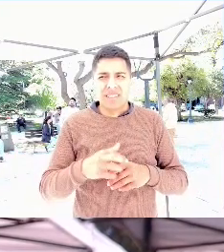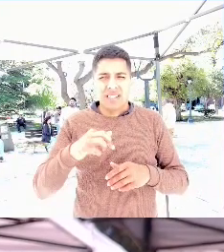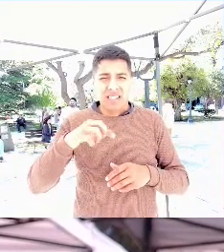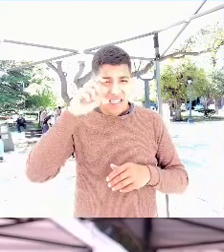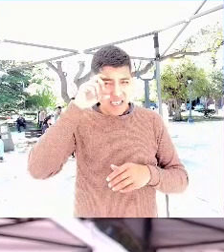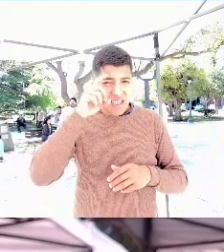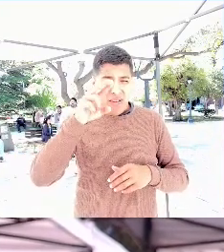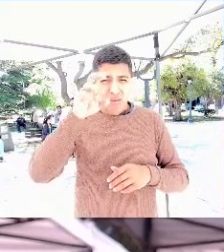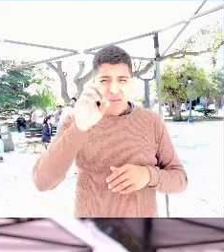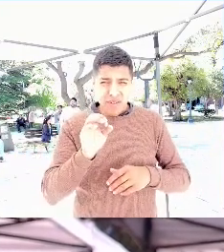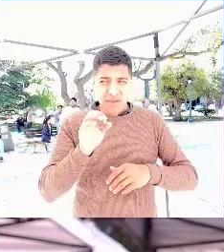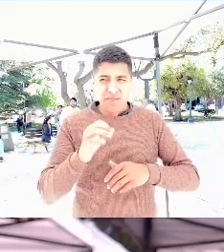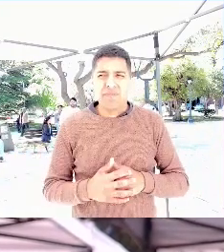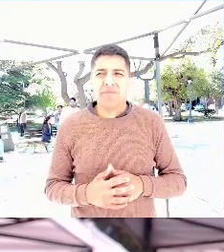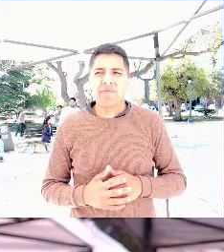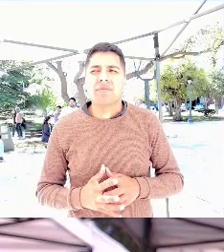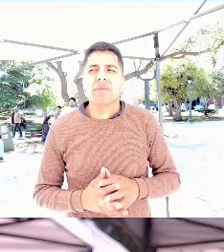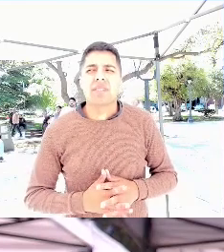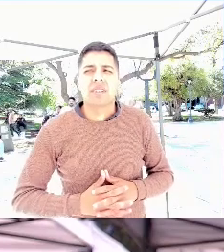Martín.